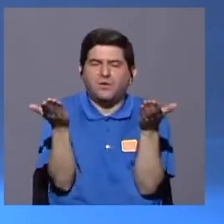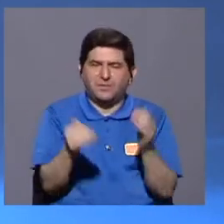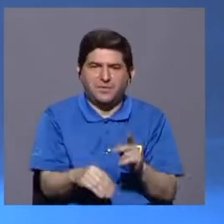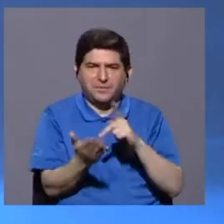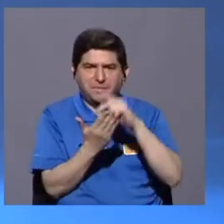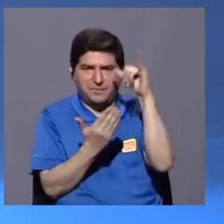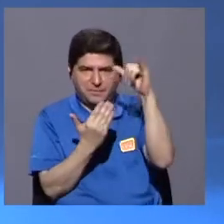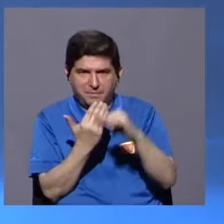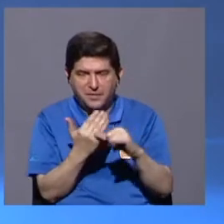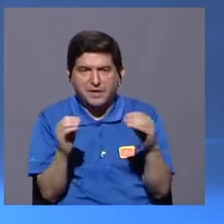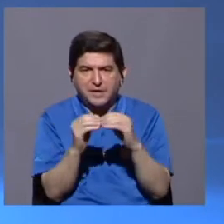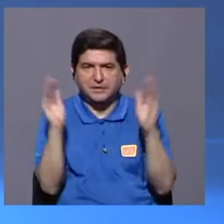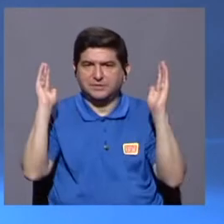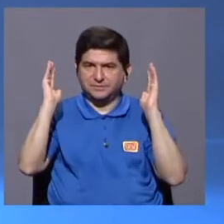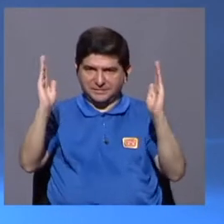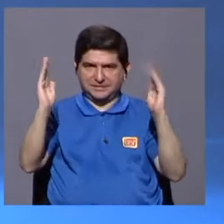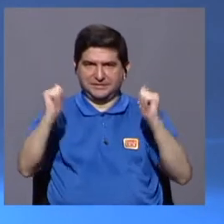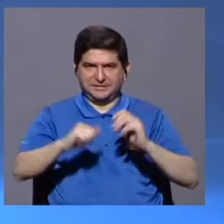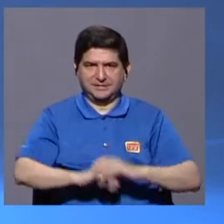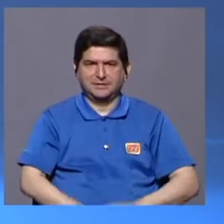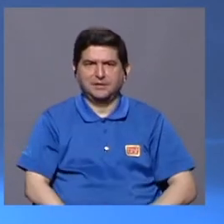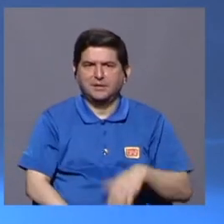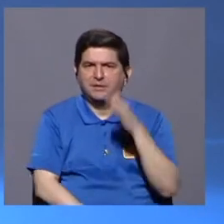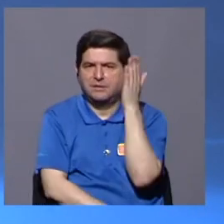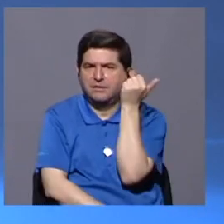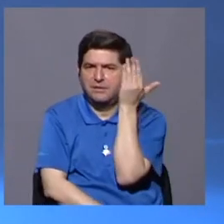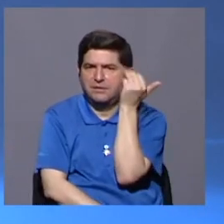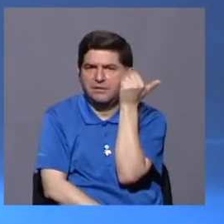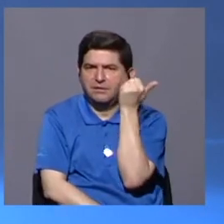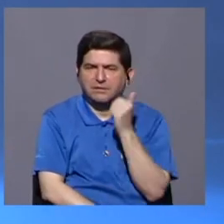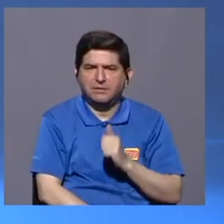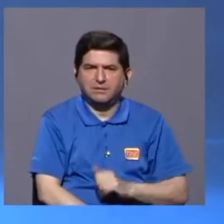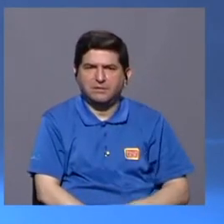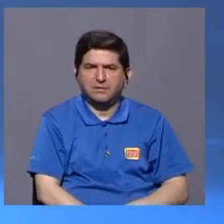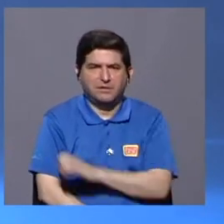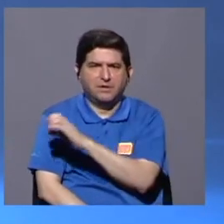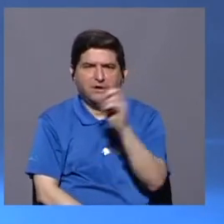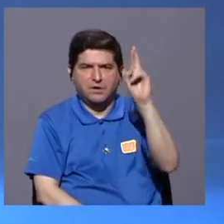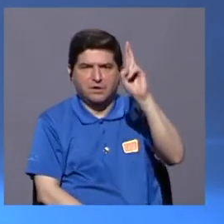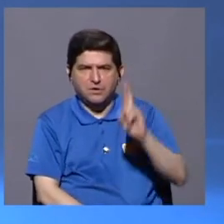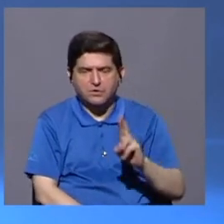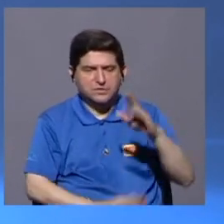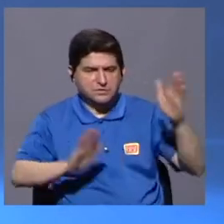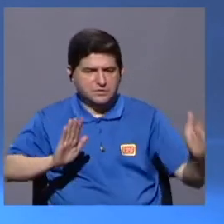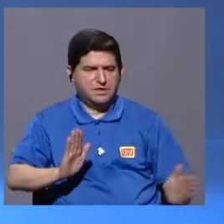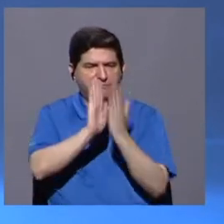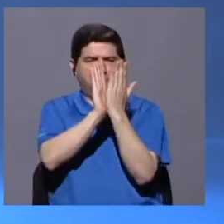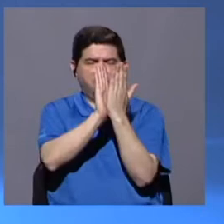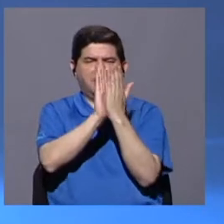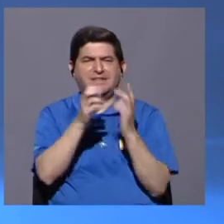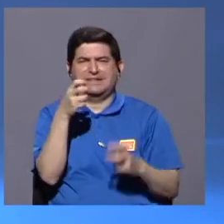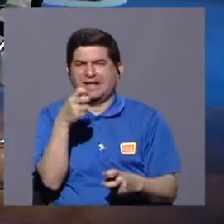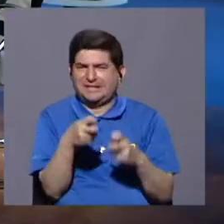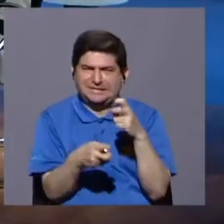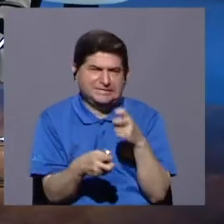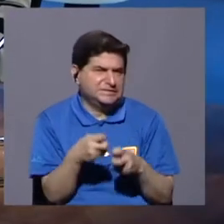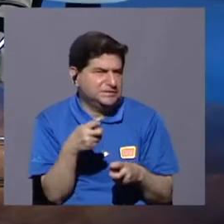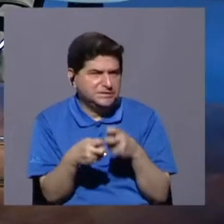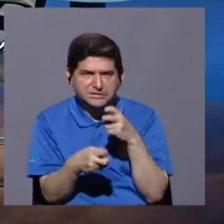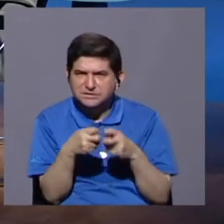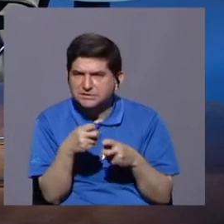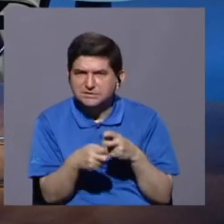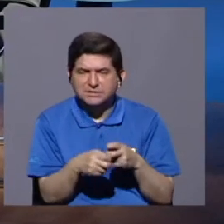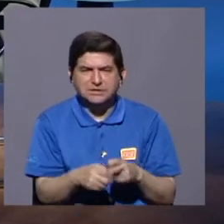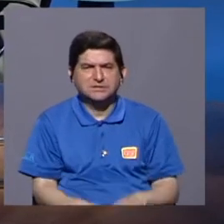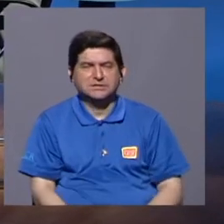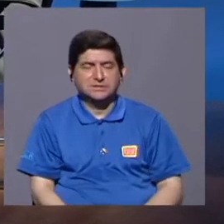un proyecto más grande. ¿Por qué? Porque Costa Rica se enfrenta a una crisis de